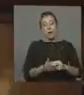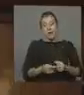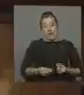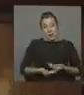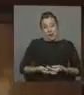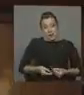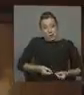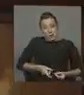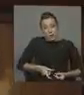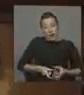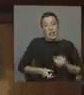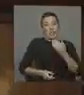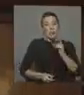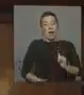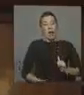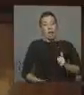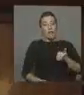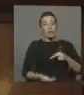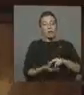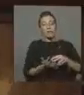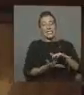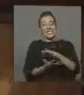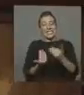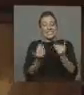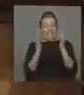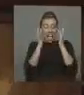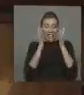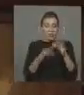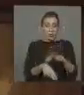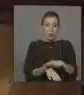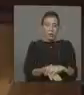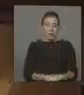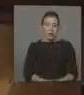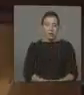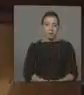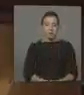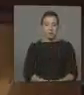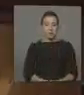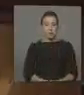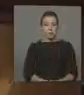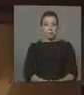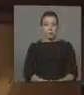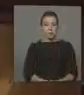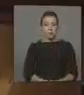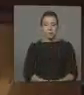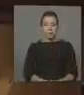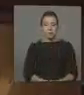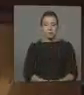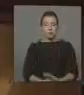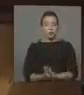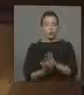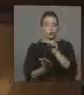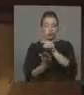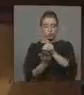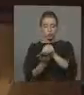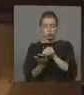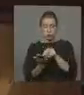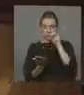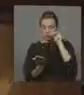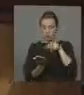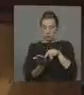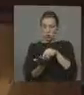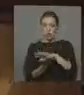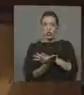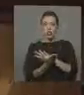aquellas voluntarias que se complican y requieren atención médica. Por tanto, los registros no dan cuenta